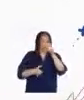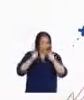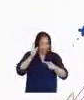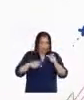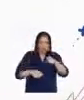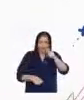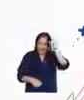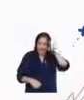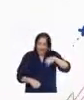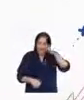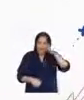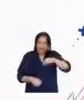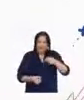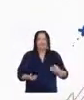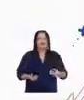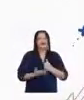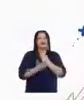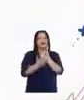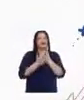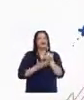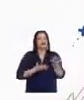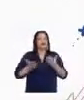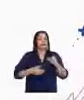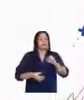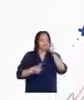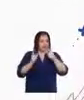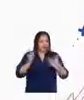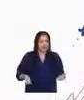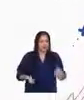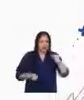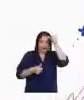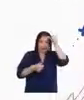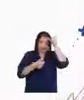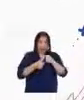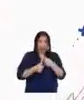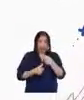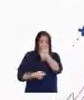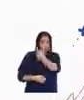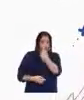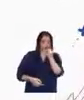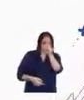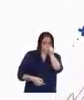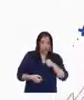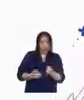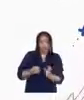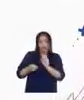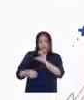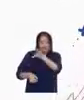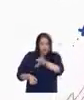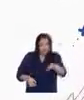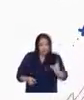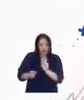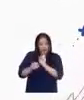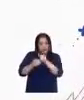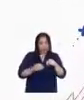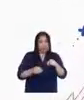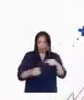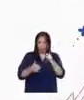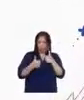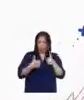la necesidad de servir. Recuerden que cada uno de nosotros puede pertenecer a varias familias, ¿ah? Y no está